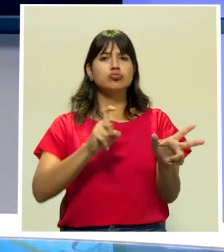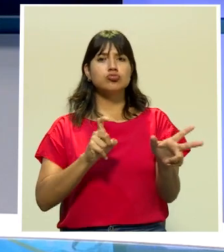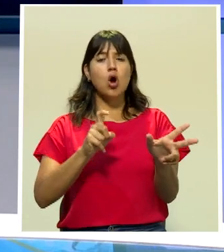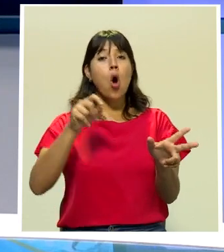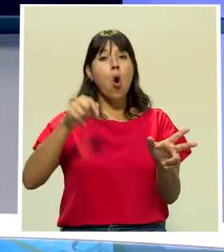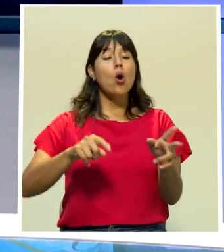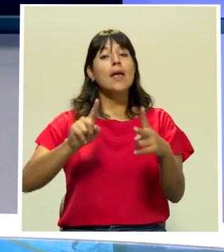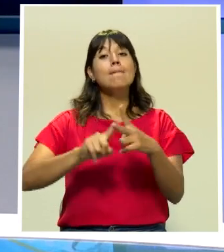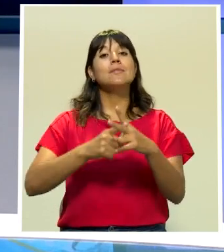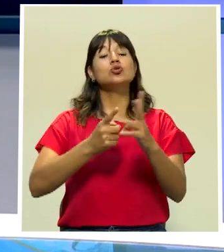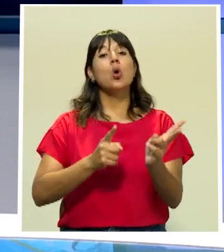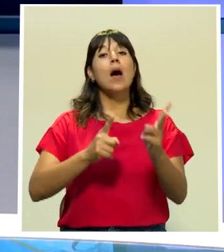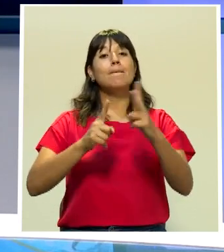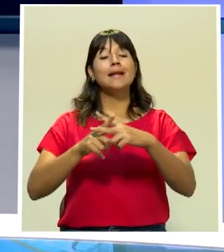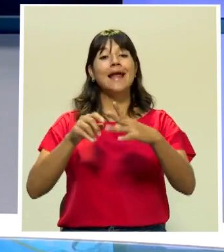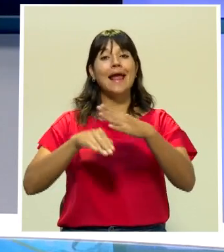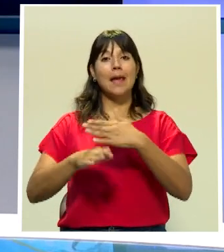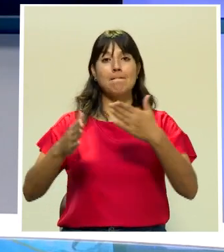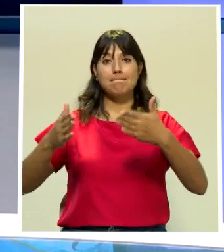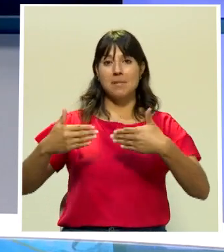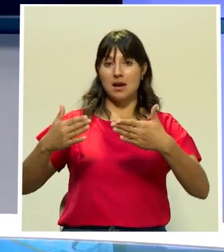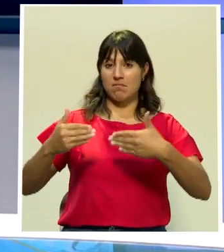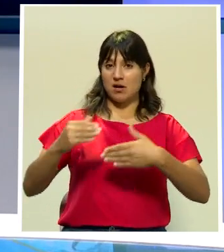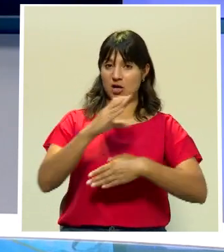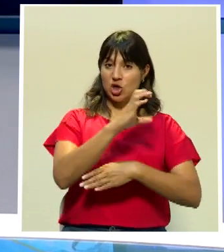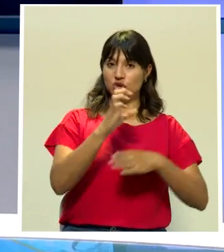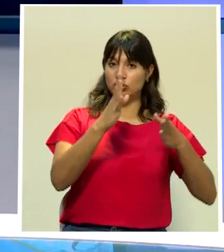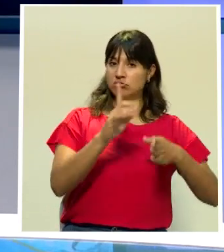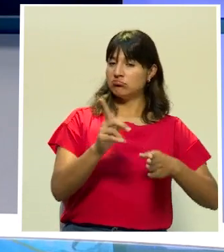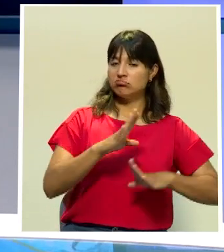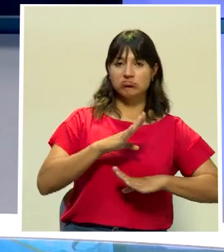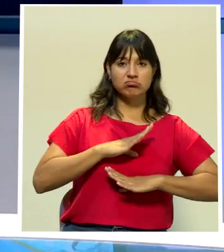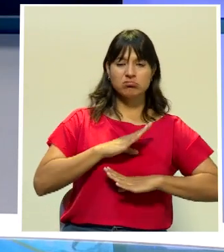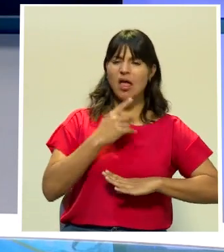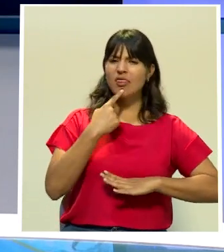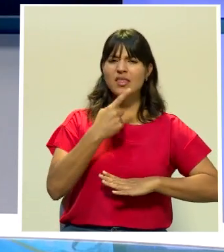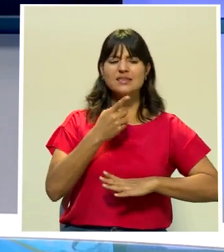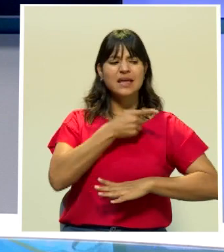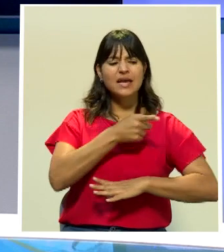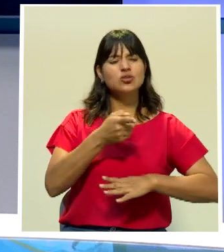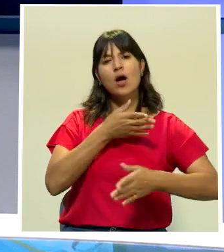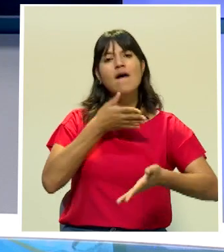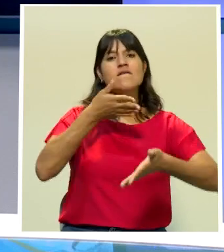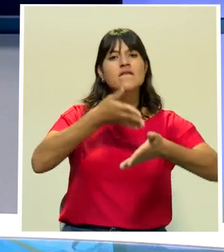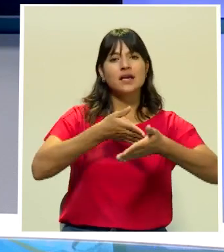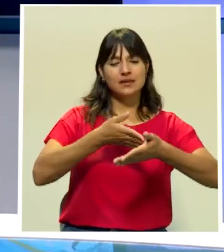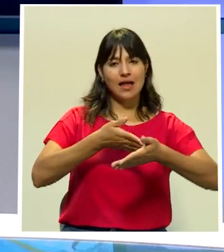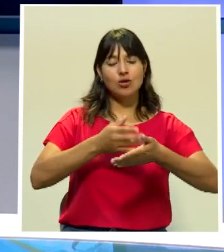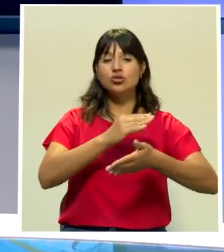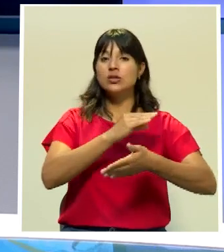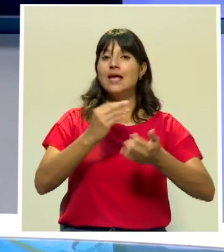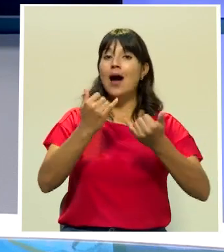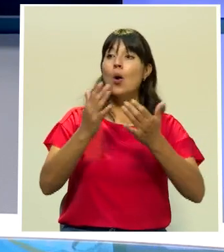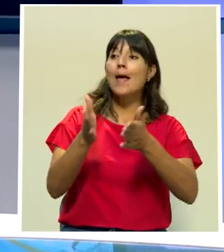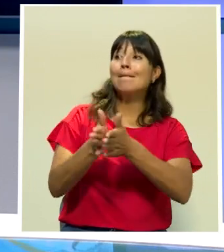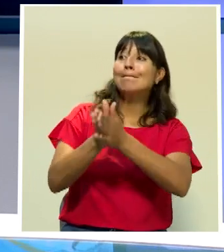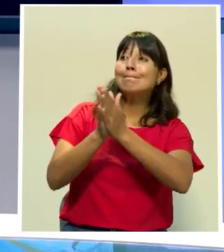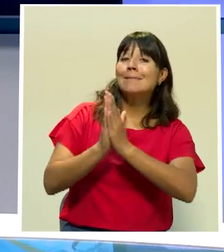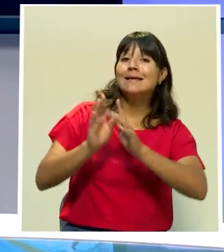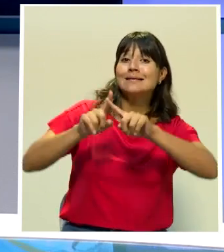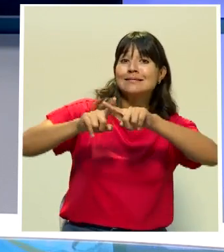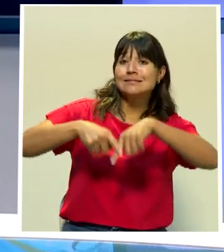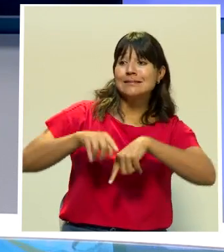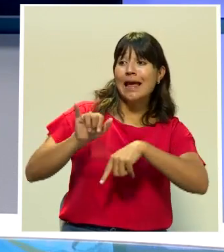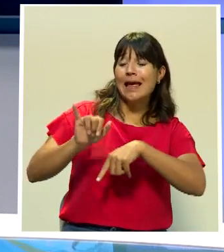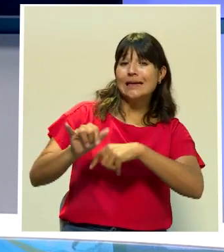por las autoridades panameñas. Aseguran sentirse afectados por la imposición y solicitan eliminar el